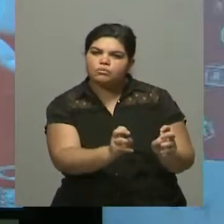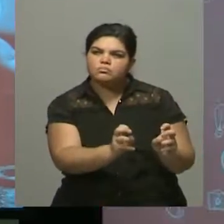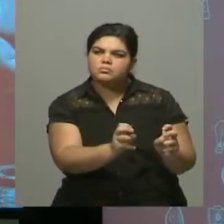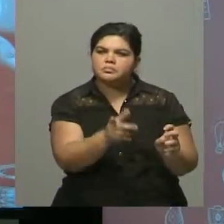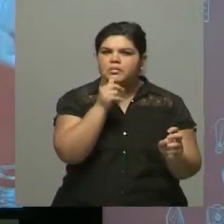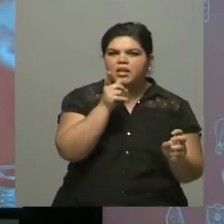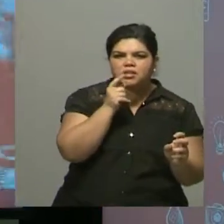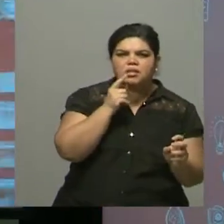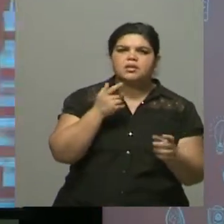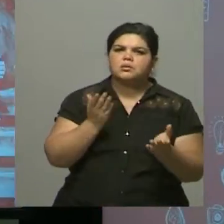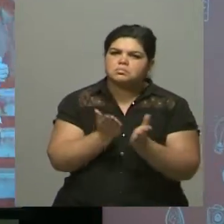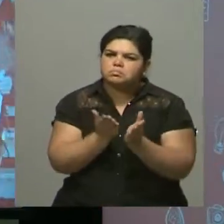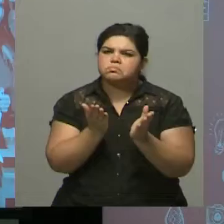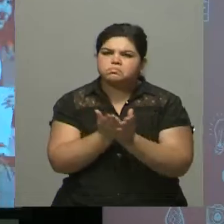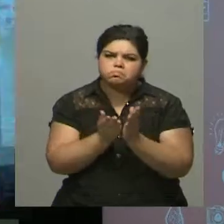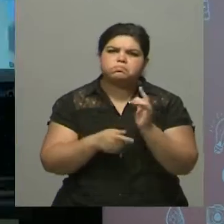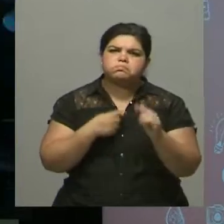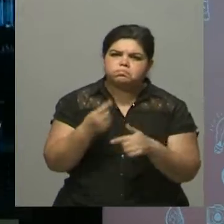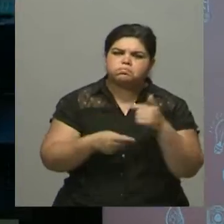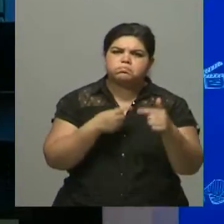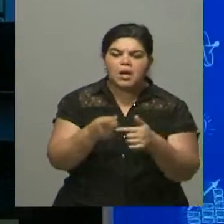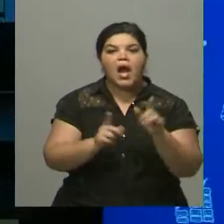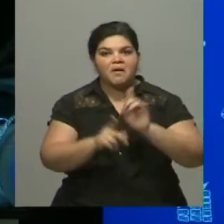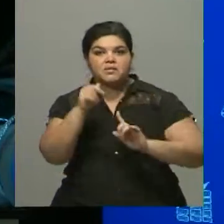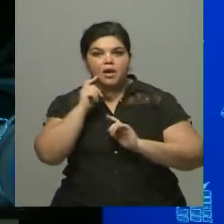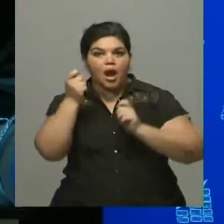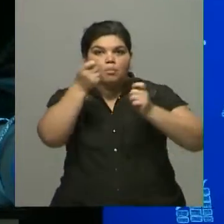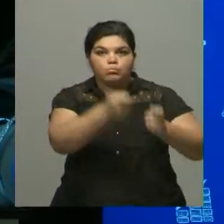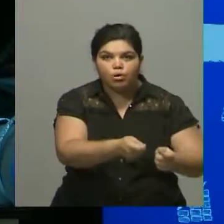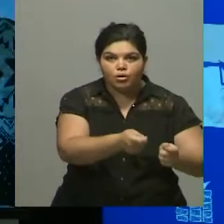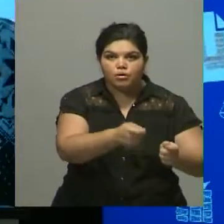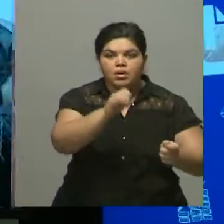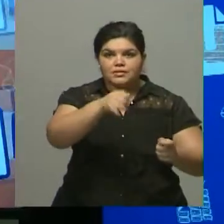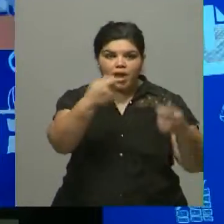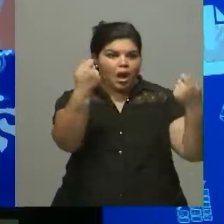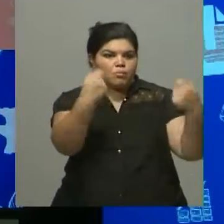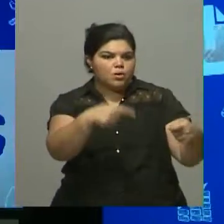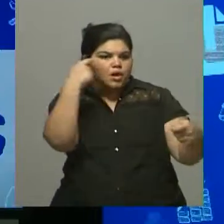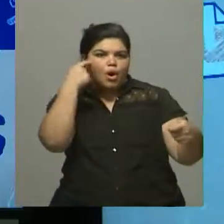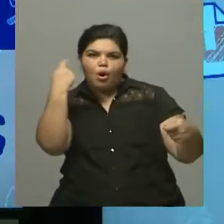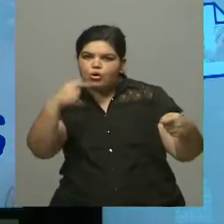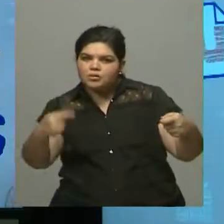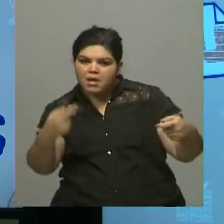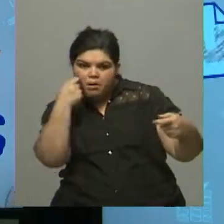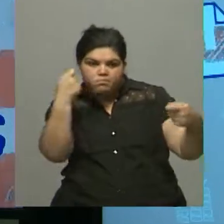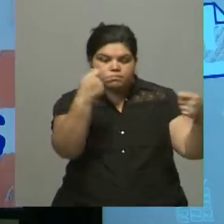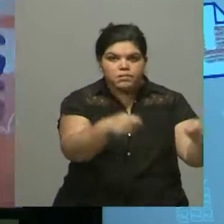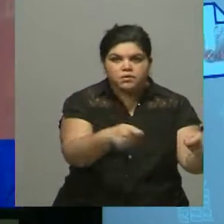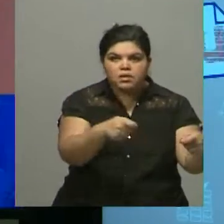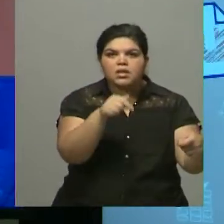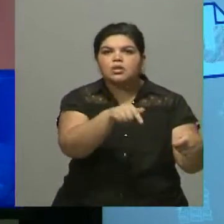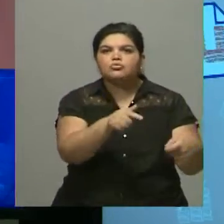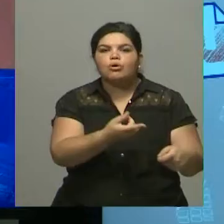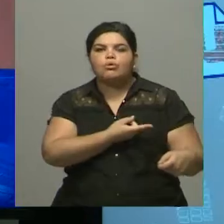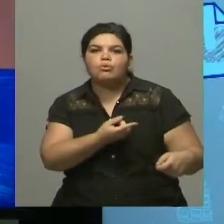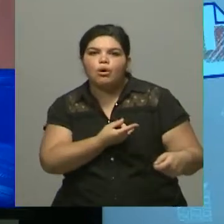estudiando, que obviamente hacen el aporte, pero muchos dicen, bueno, ¿en dónde se aplica ese conocimiento y ese análisis que están